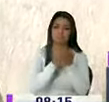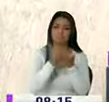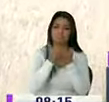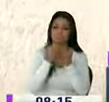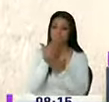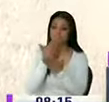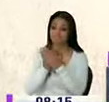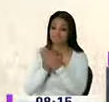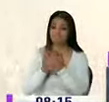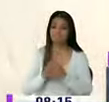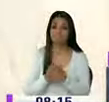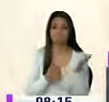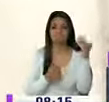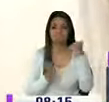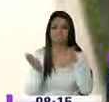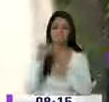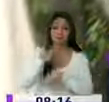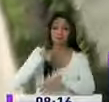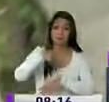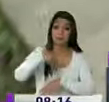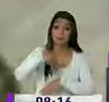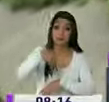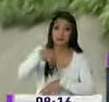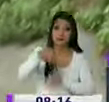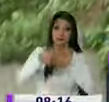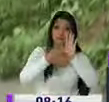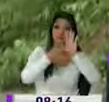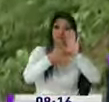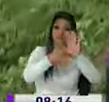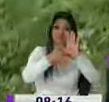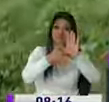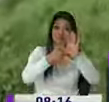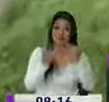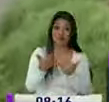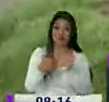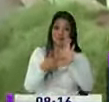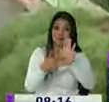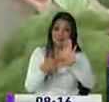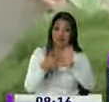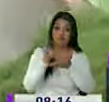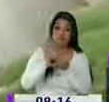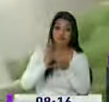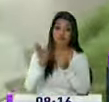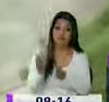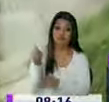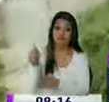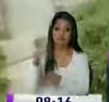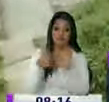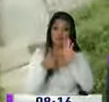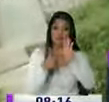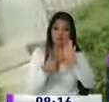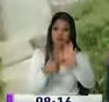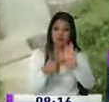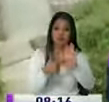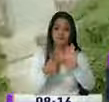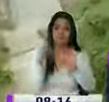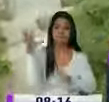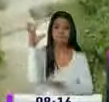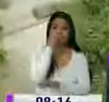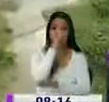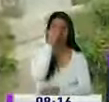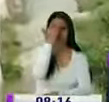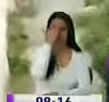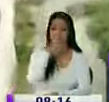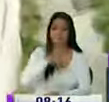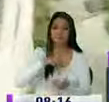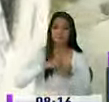agradezco infinito. Vamos a caminar un poquito, porque con la nota que presentamos y en este momento el testimonio de la ciudadanía, podemos saber